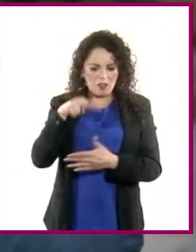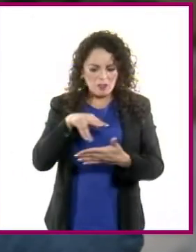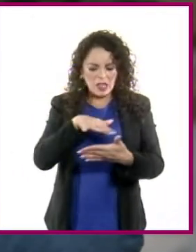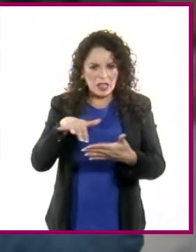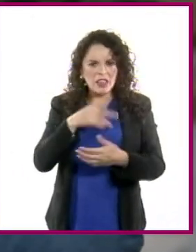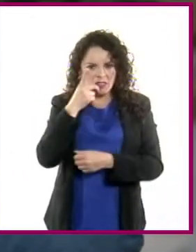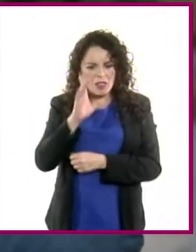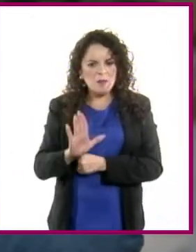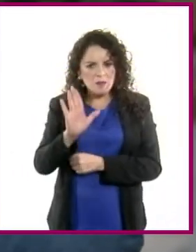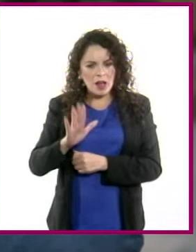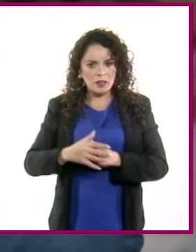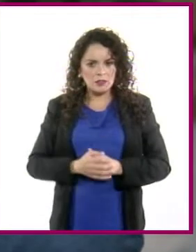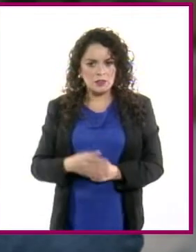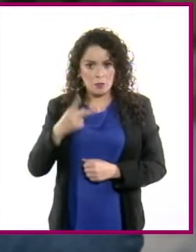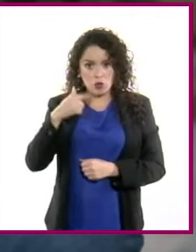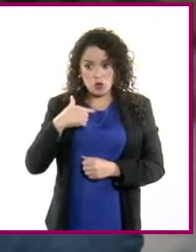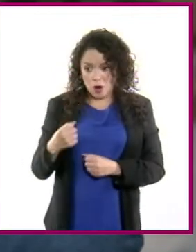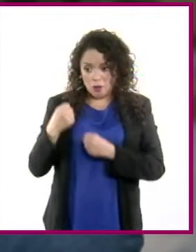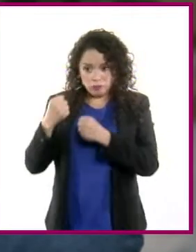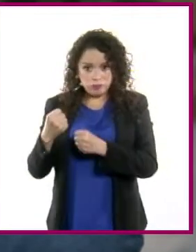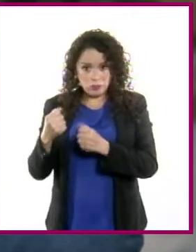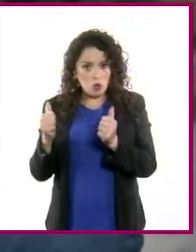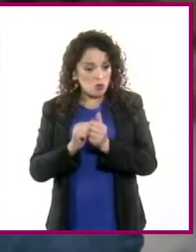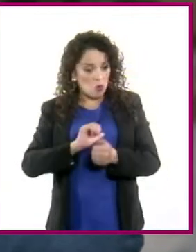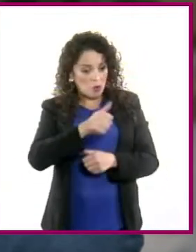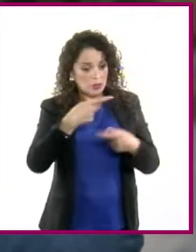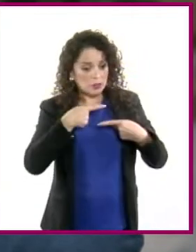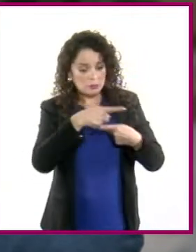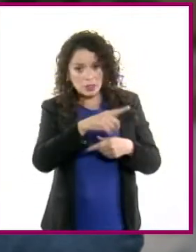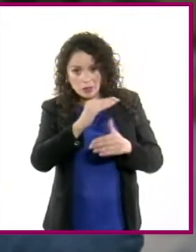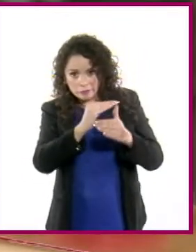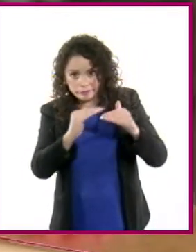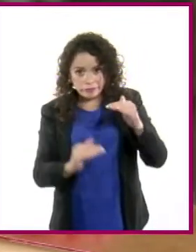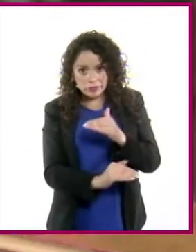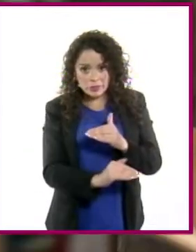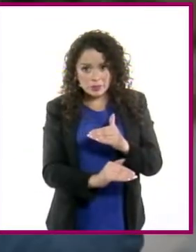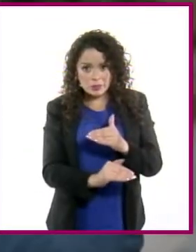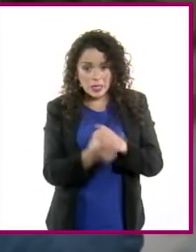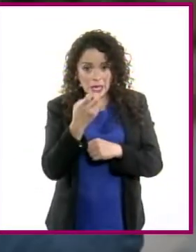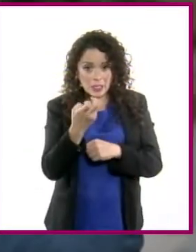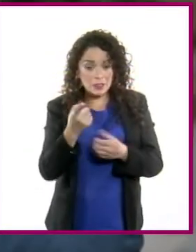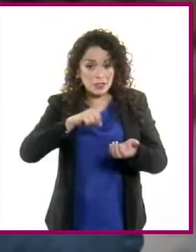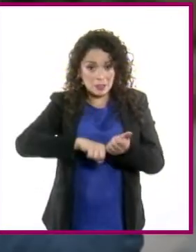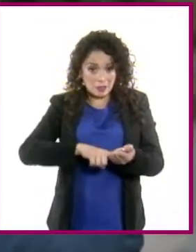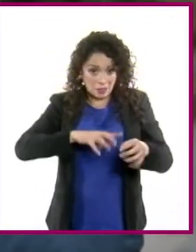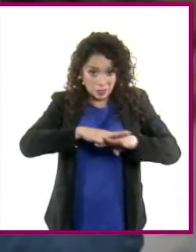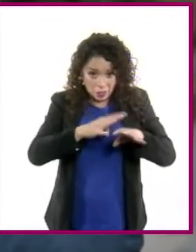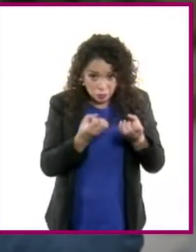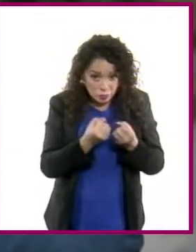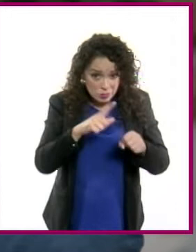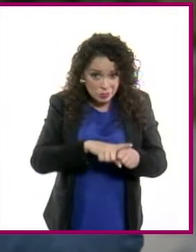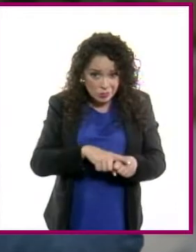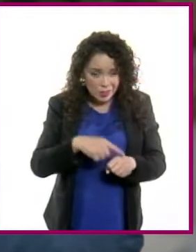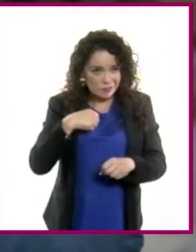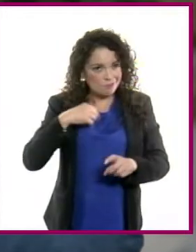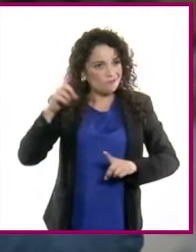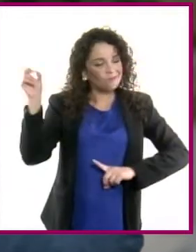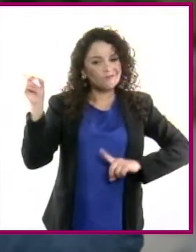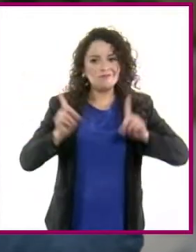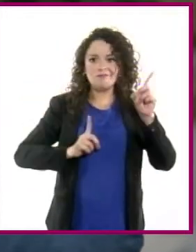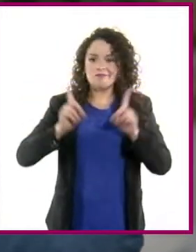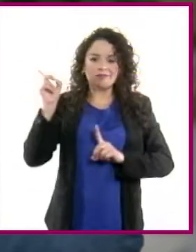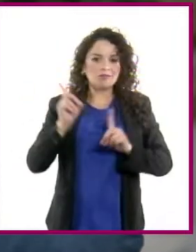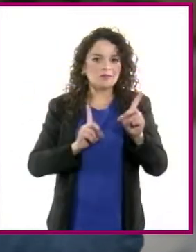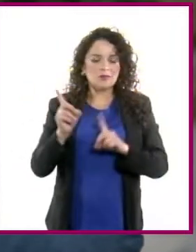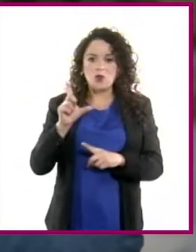el ejercer poder sobre otros sea lo que enferme el tejido social. Ajá. Y además, no me queda muy claro para